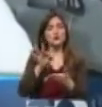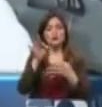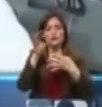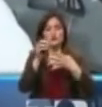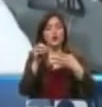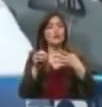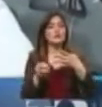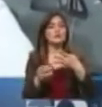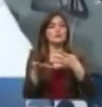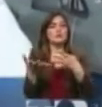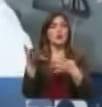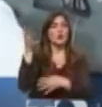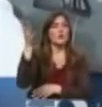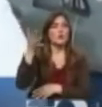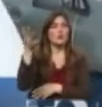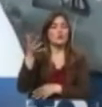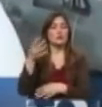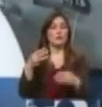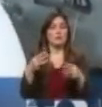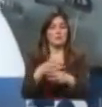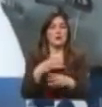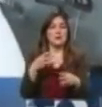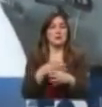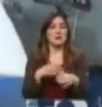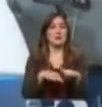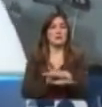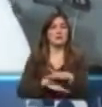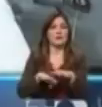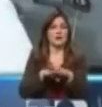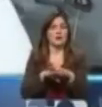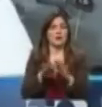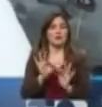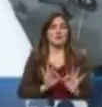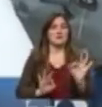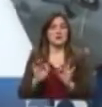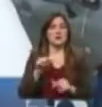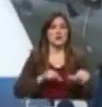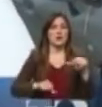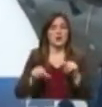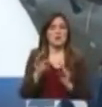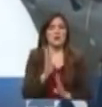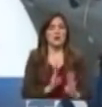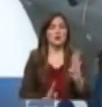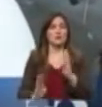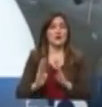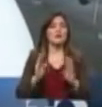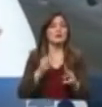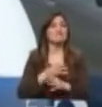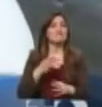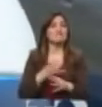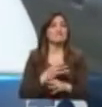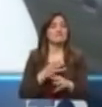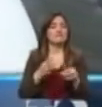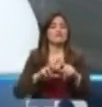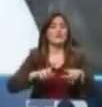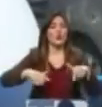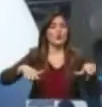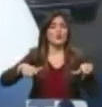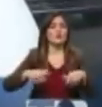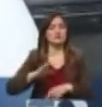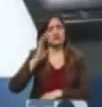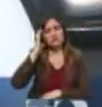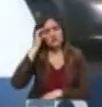CENESID y no tienen los profesores de las materias básicas, que son física, química, biología, matemáticas, lenguaje. Estamos